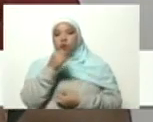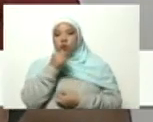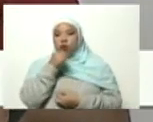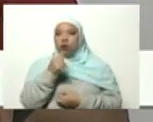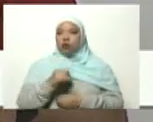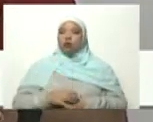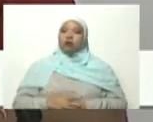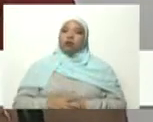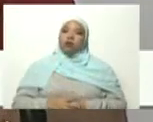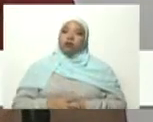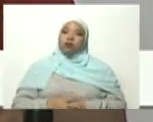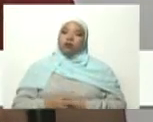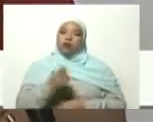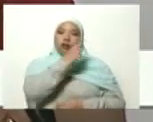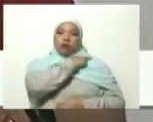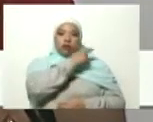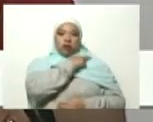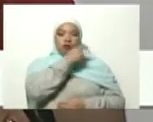1000 delegados